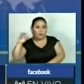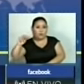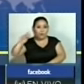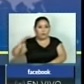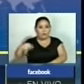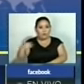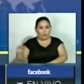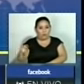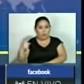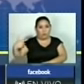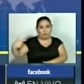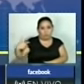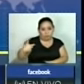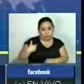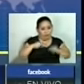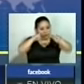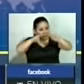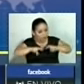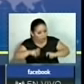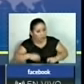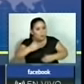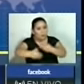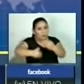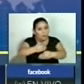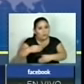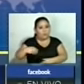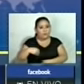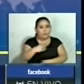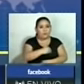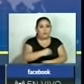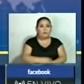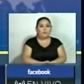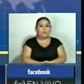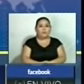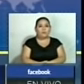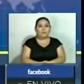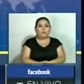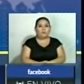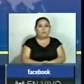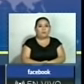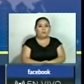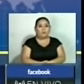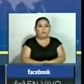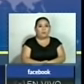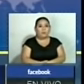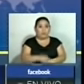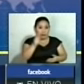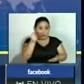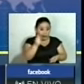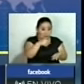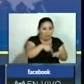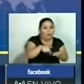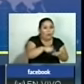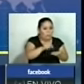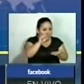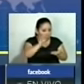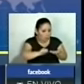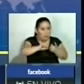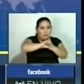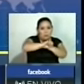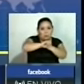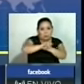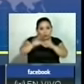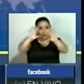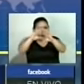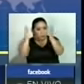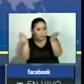vacunas, diagnósticos y tratamientos. 4 billion euros Y todo este dinero contribuirá a lanzar una cooperación